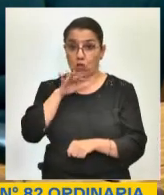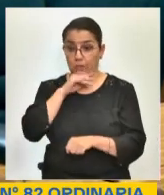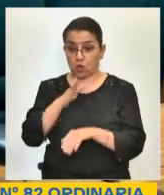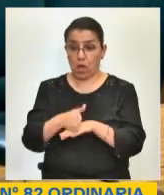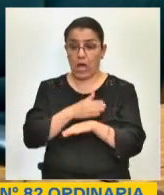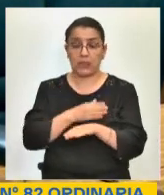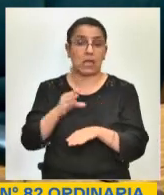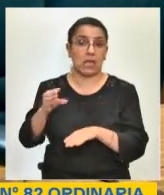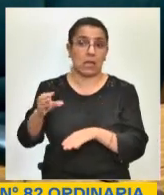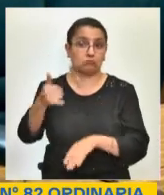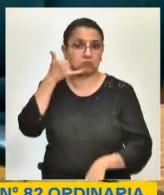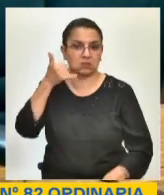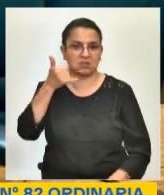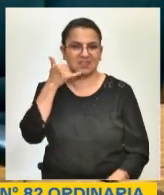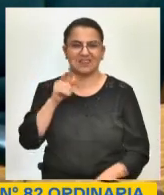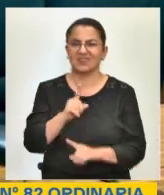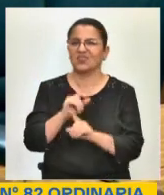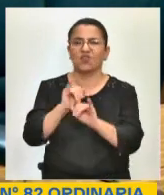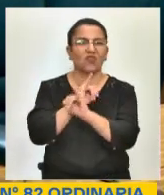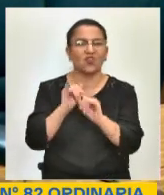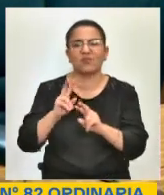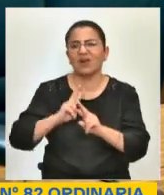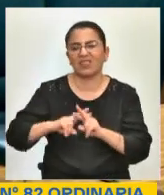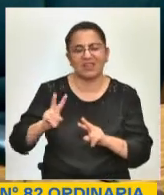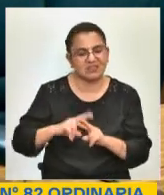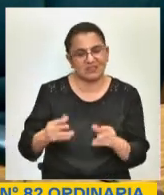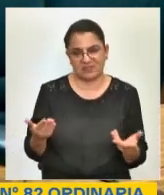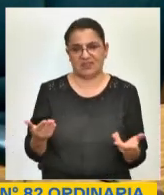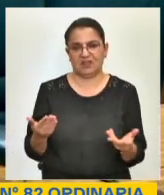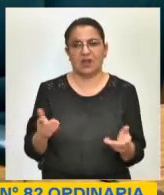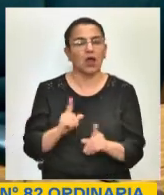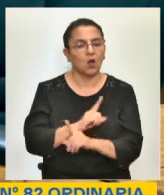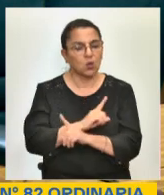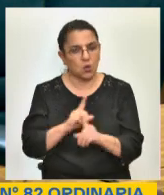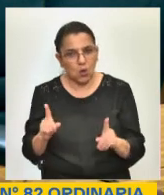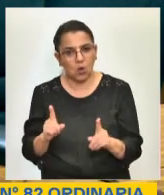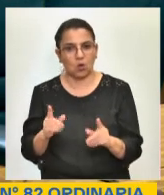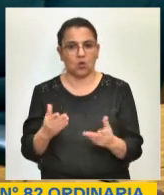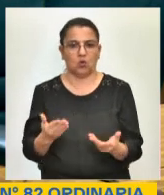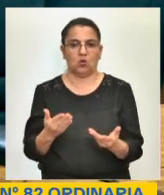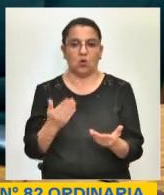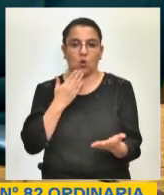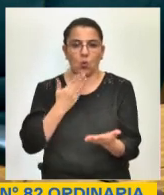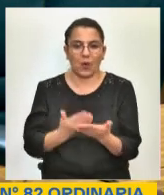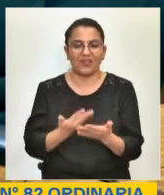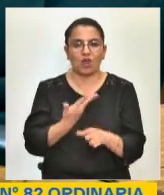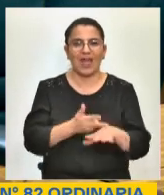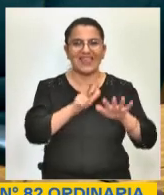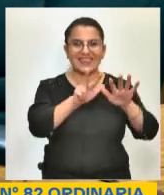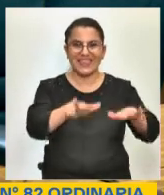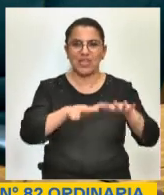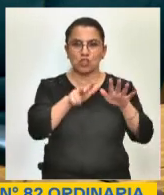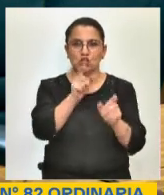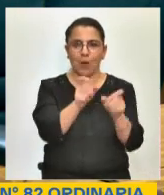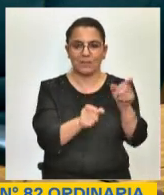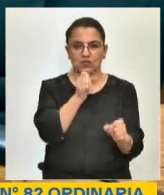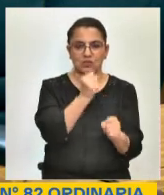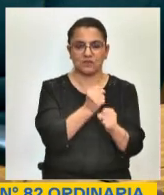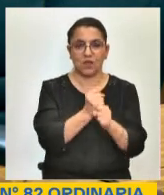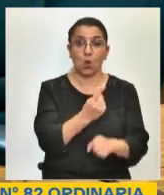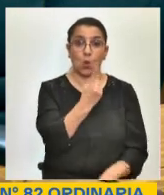minutos No es la forma de actuar no es la forma de actuar Cuando tenemos a 18 trabajadores una de ellas con